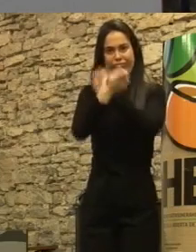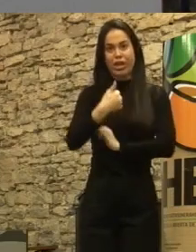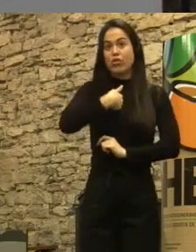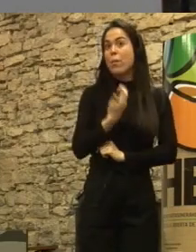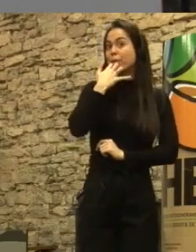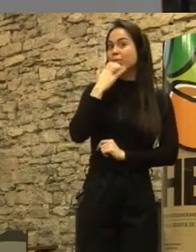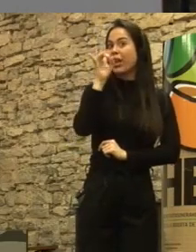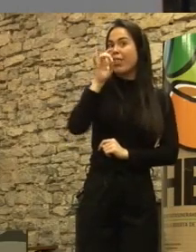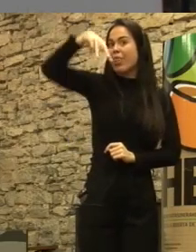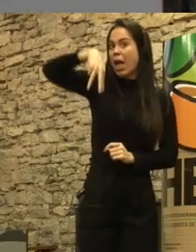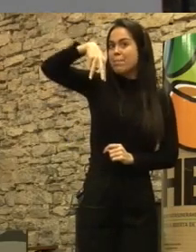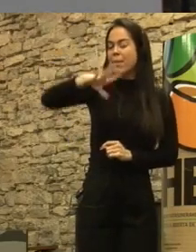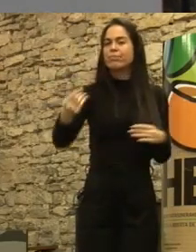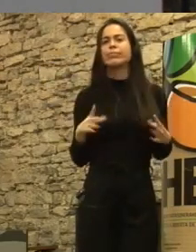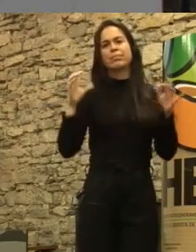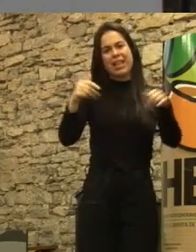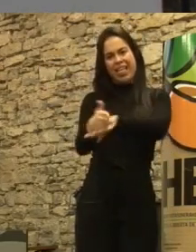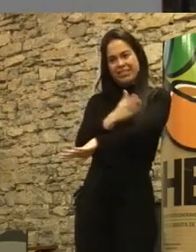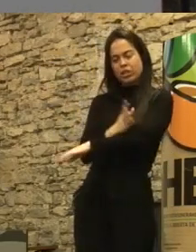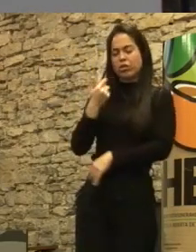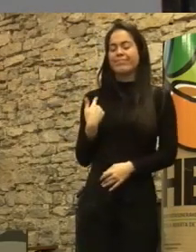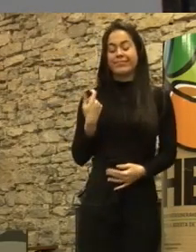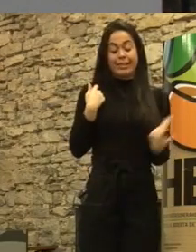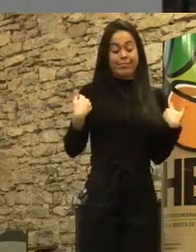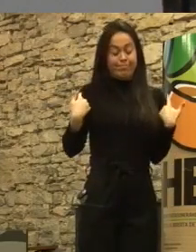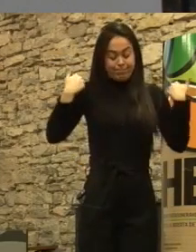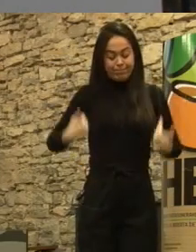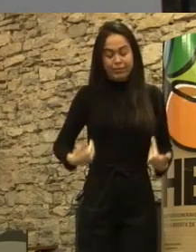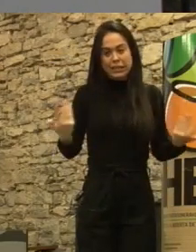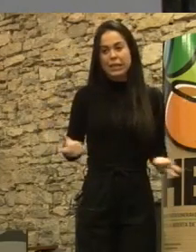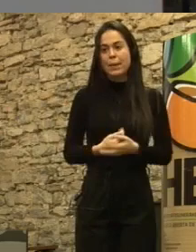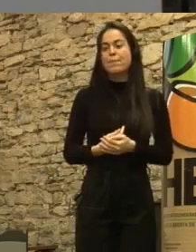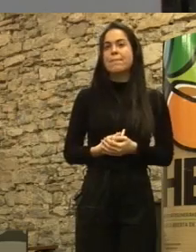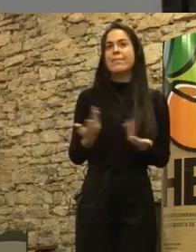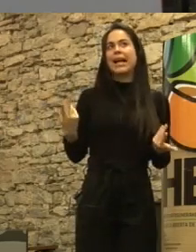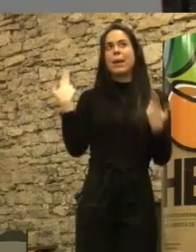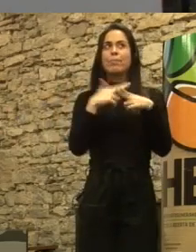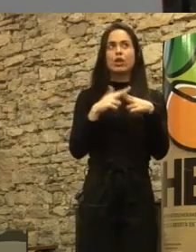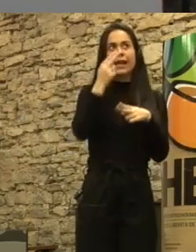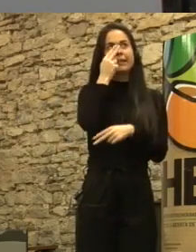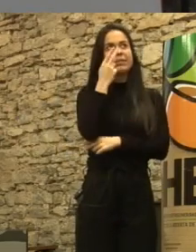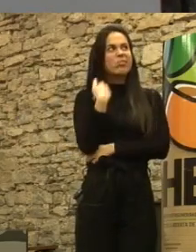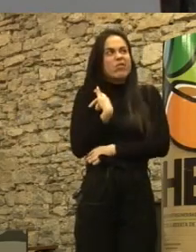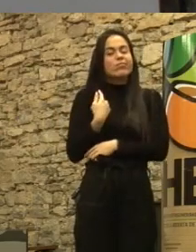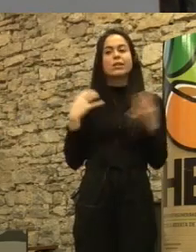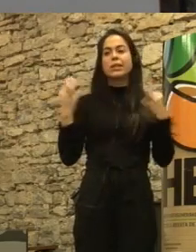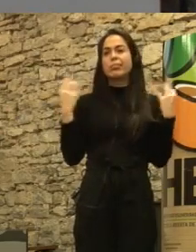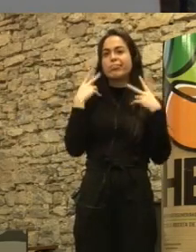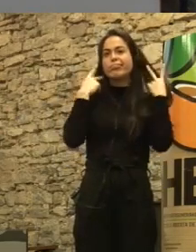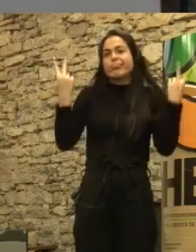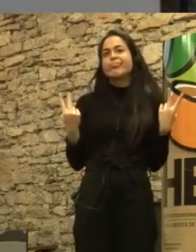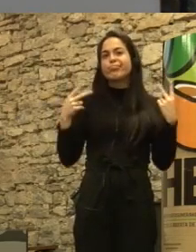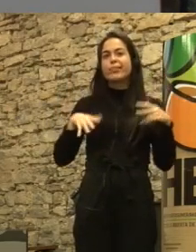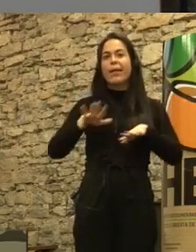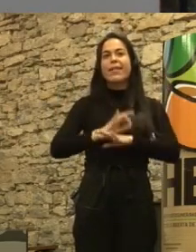quizás el 15M empezó un poco antes. Yo he sido siempre la típica persona como muy interesada en política, pero no hacía nada, mucho sofá, mucha indignación, mucho